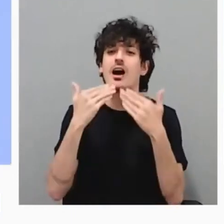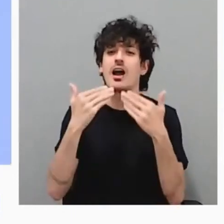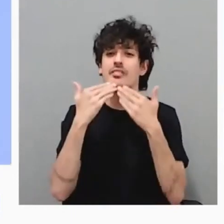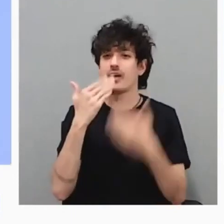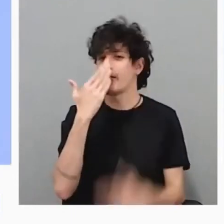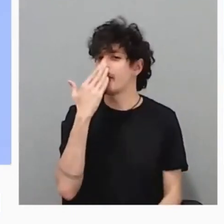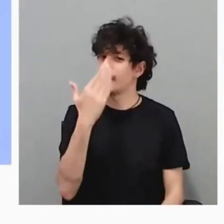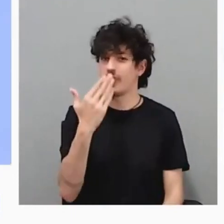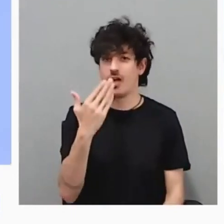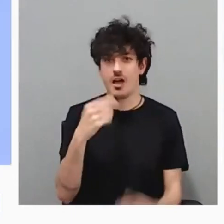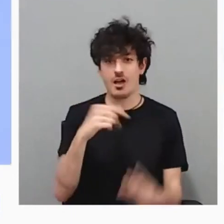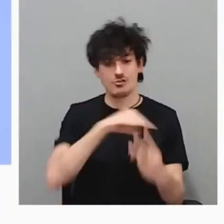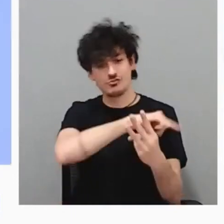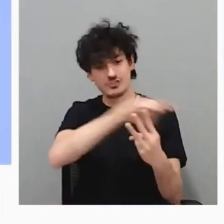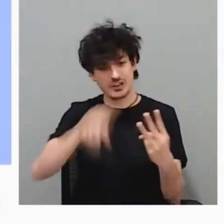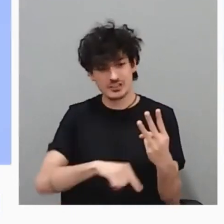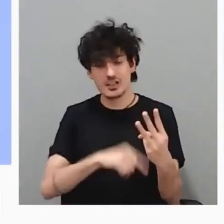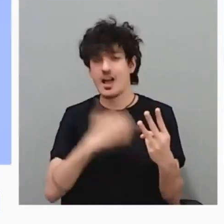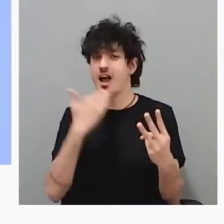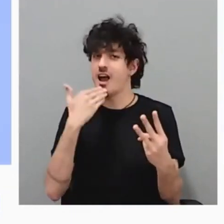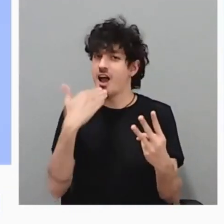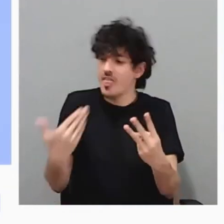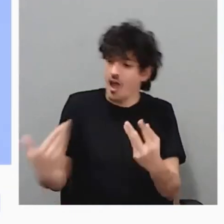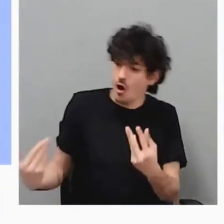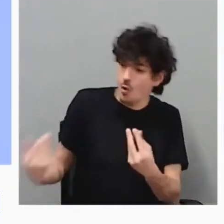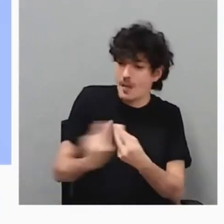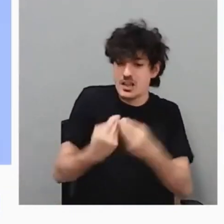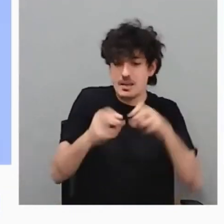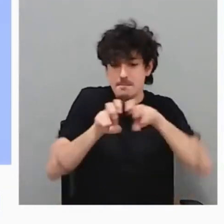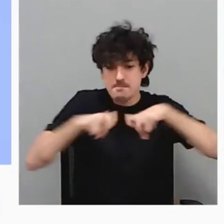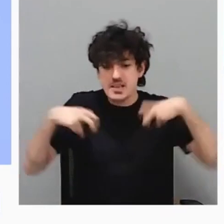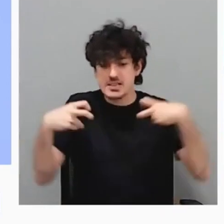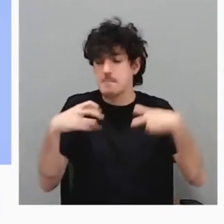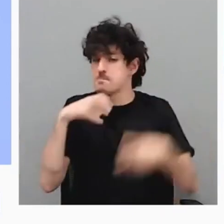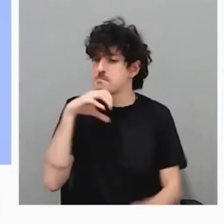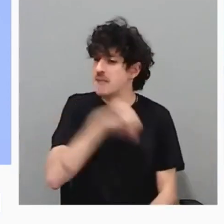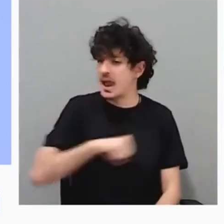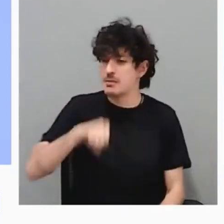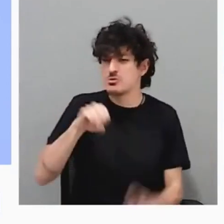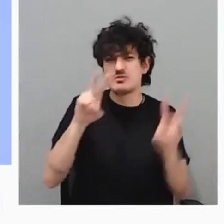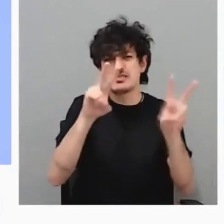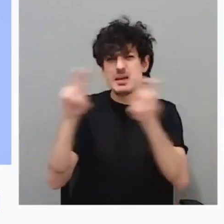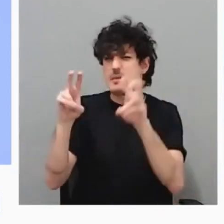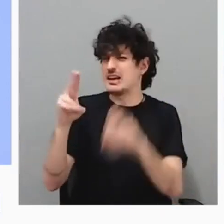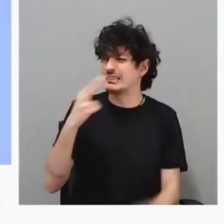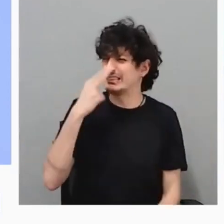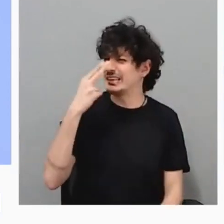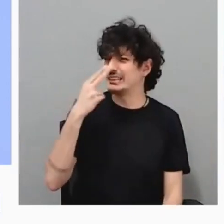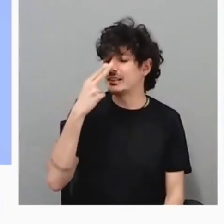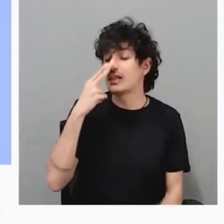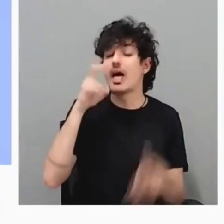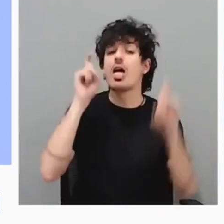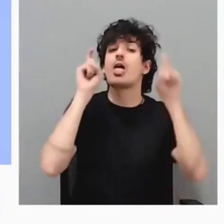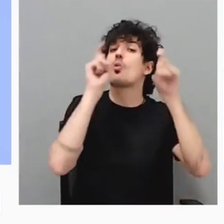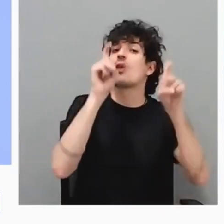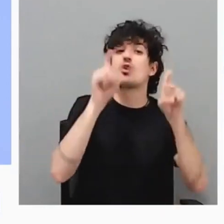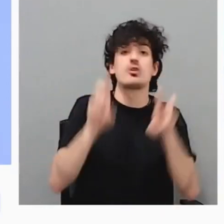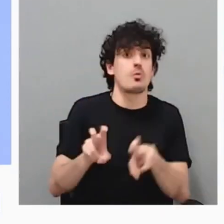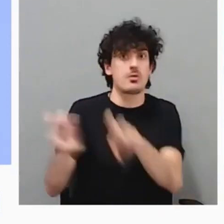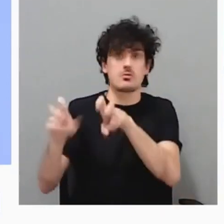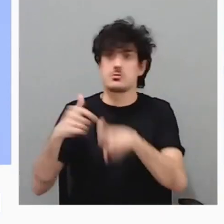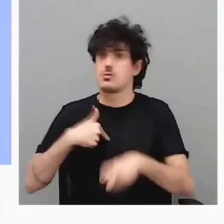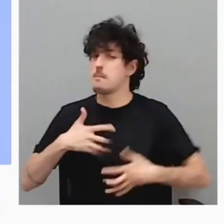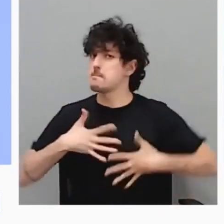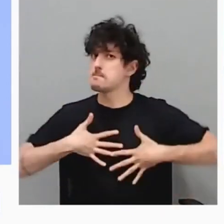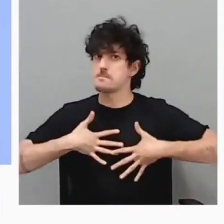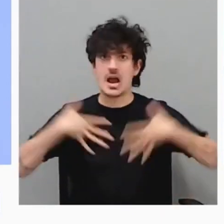tres por acompañarnos en esta mesa estupenda, en un tema tan interesante que es educación e innovación y que a mí me apasiona. He aprendido